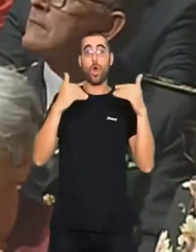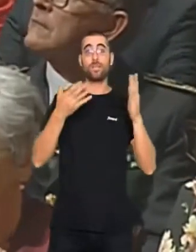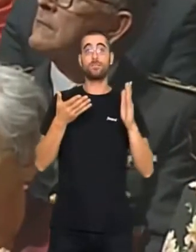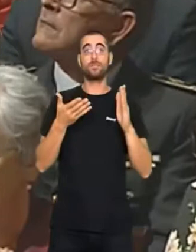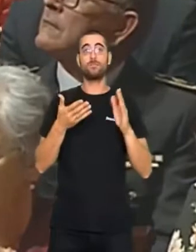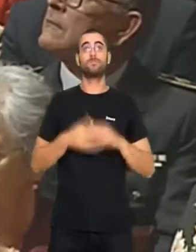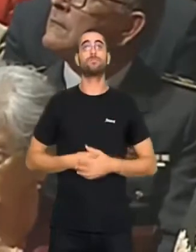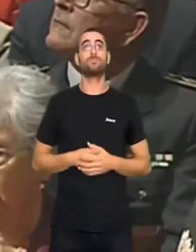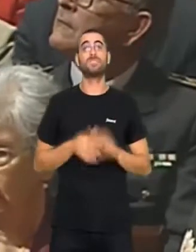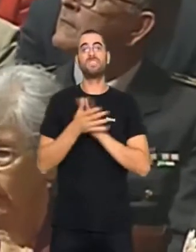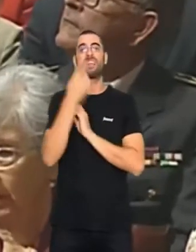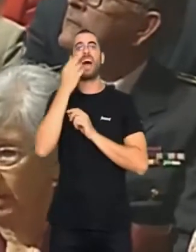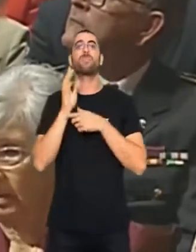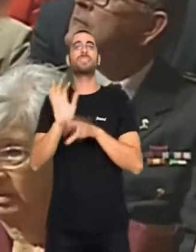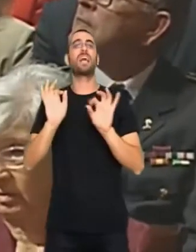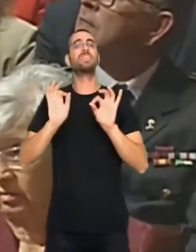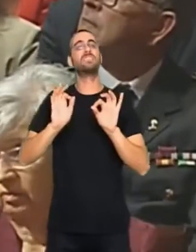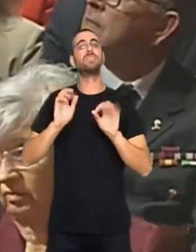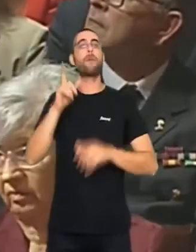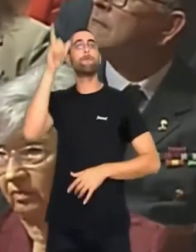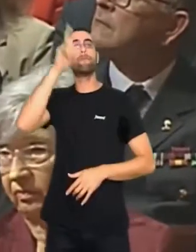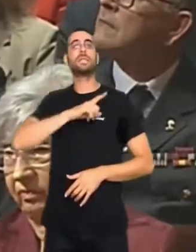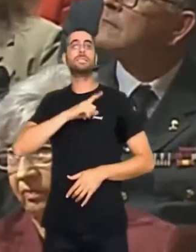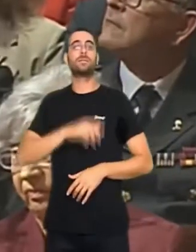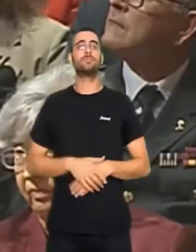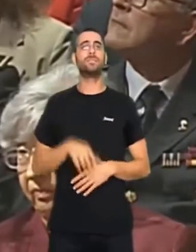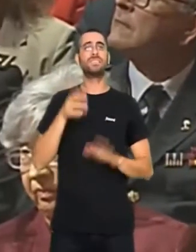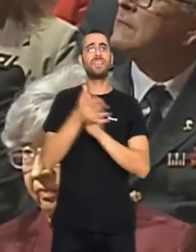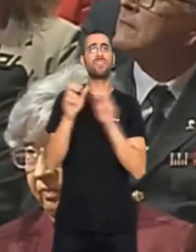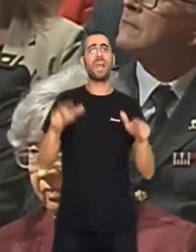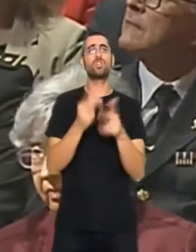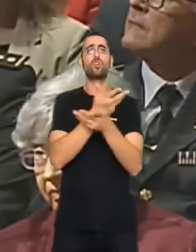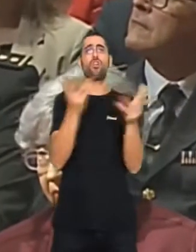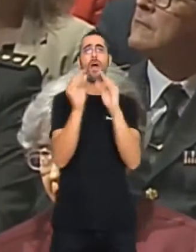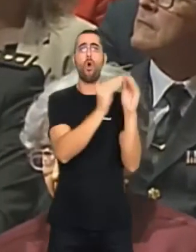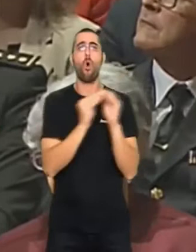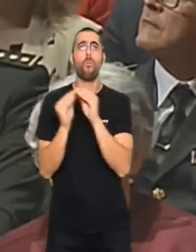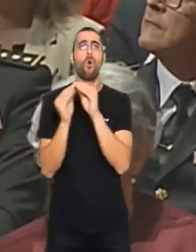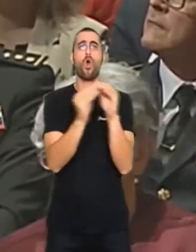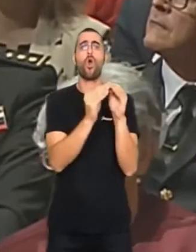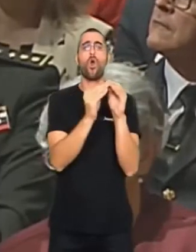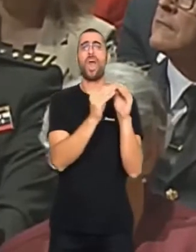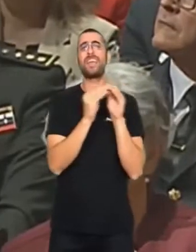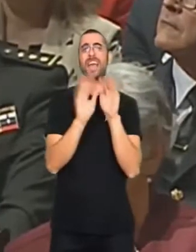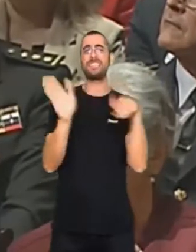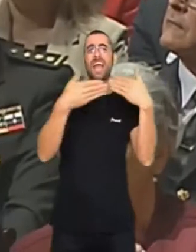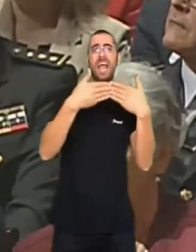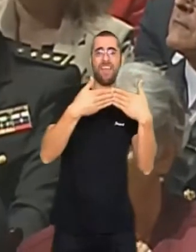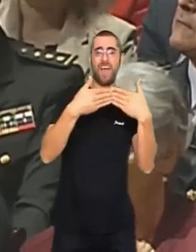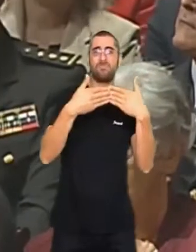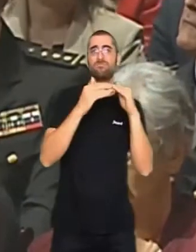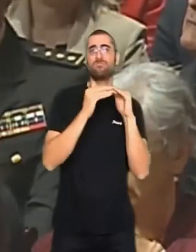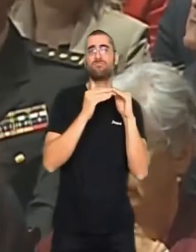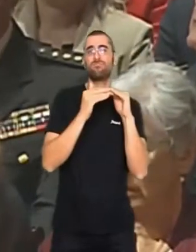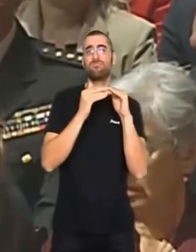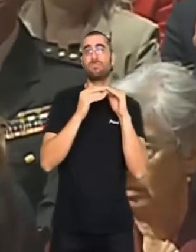brazo militar. Es el retrat d'una sociedad homogénea, tancada y excloent. Hoy, por fortuna,